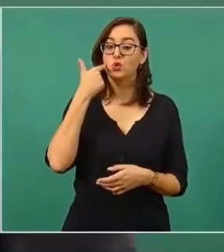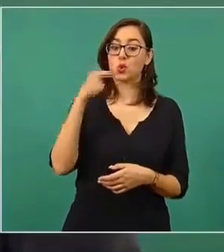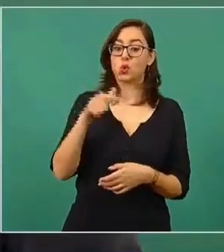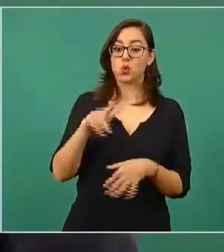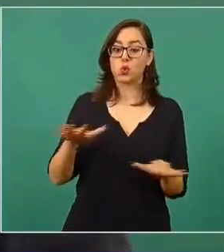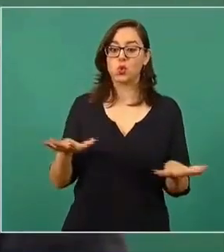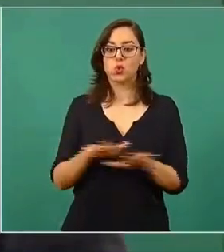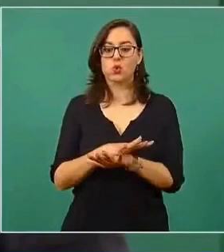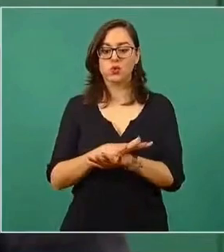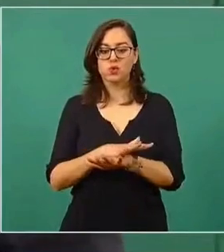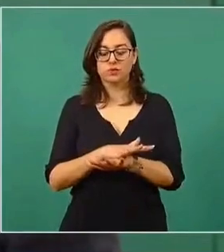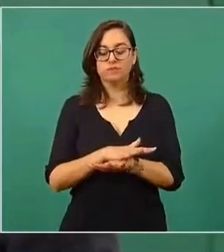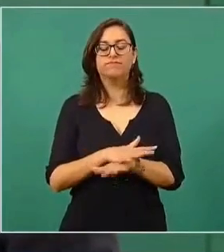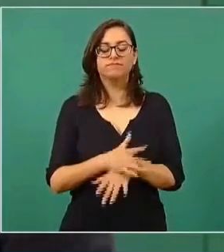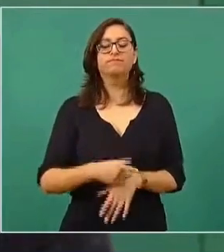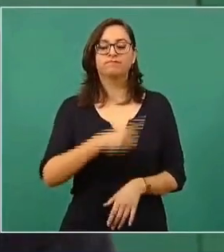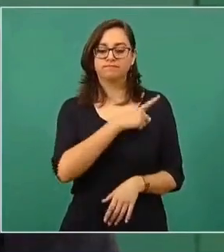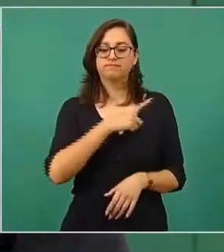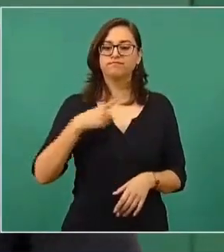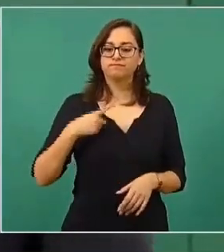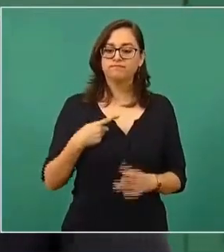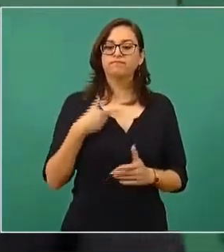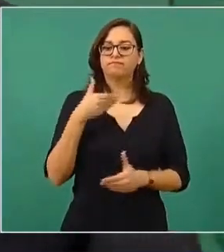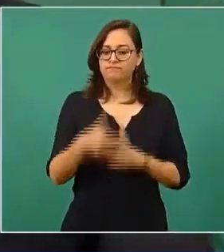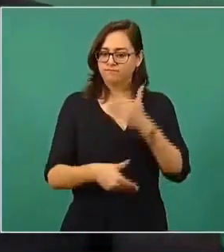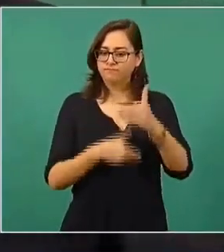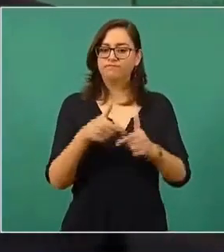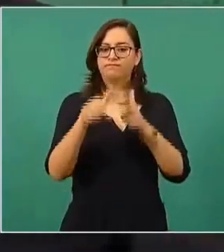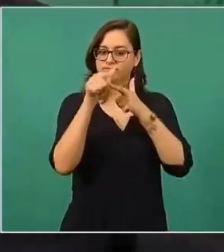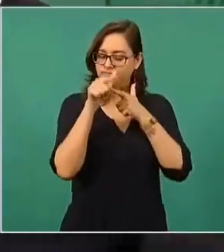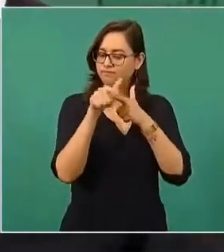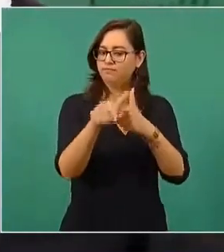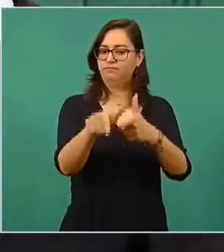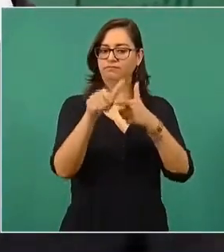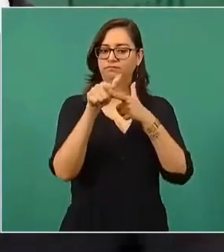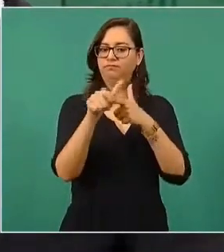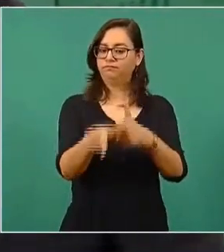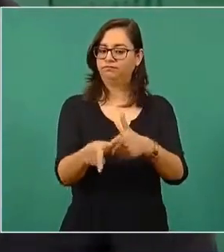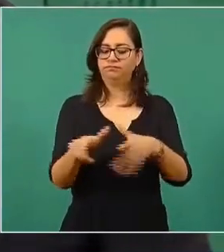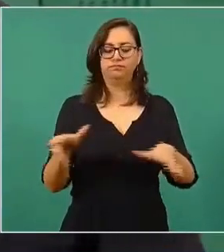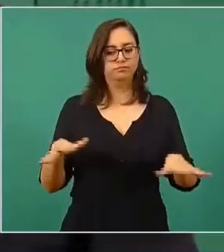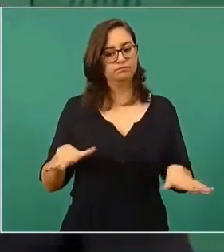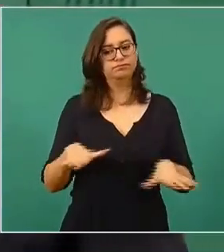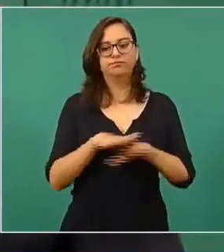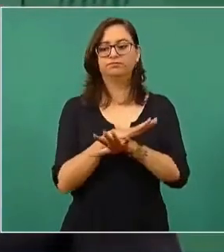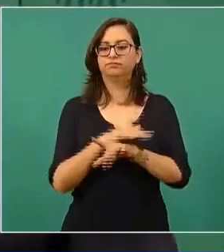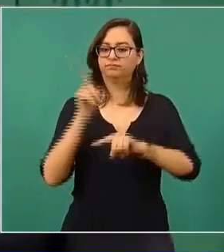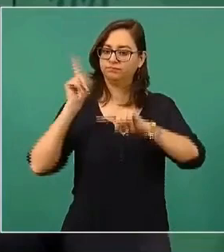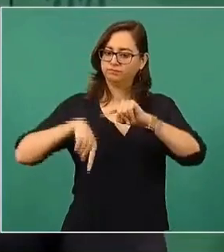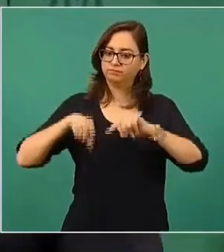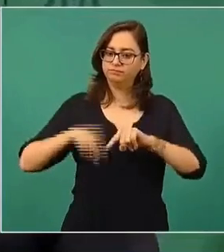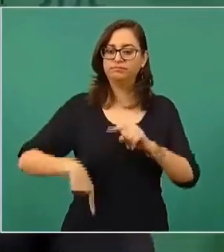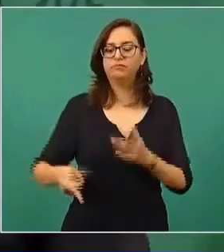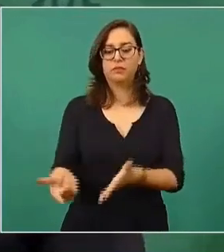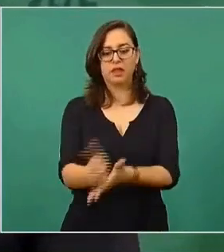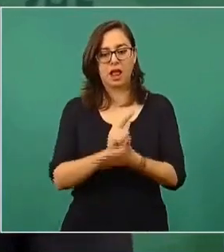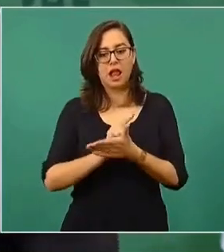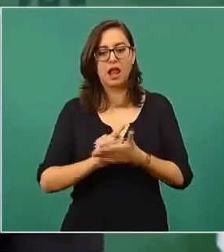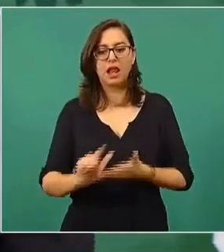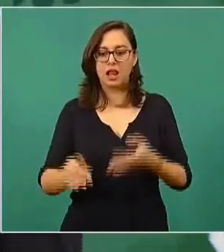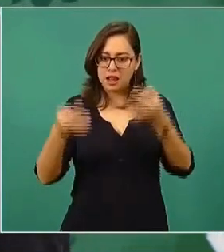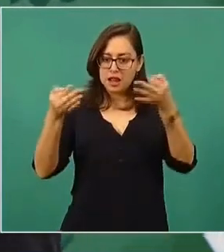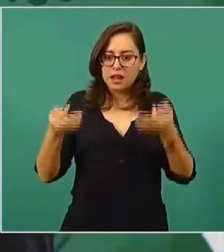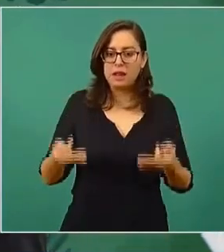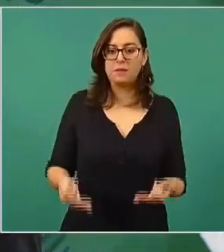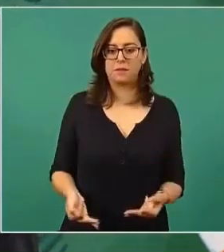Pero tenemos que seguir limpiando el país, purificando la vida pública. Ahí está